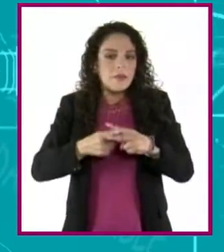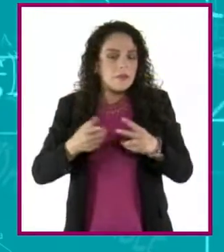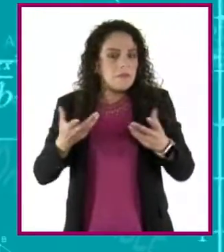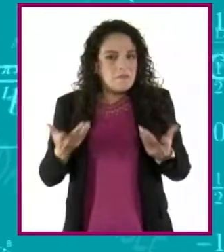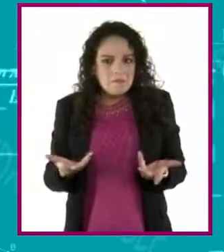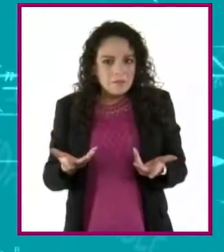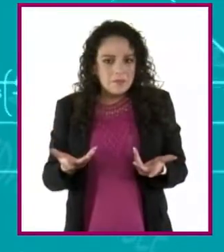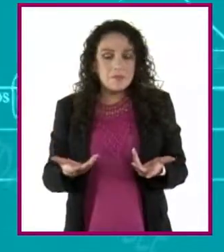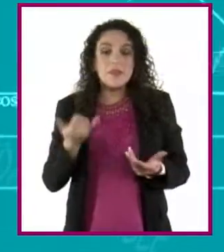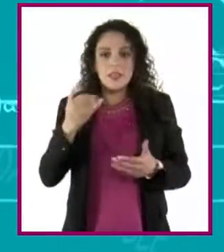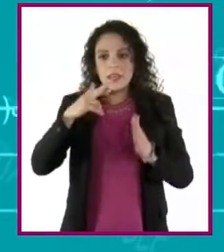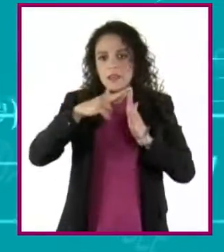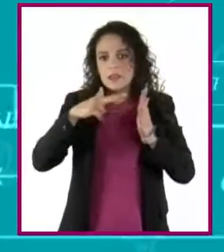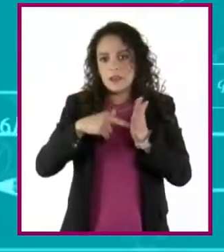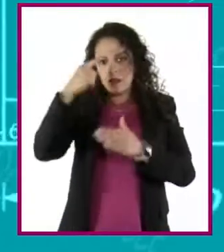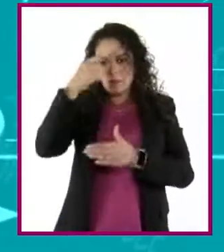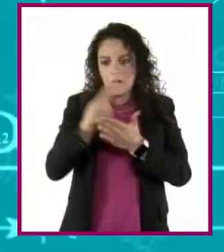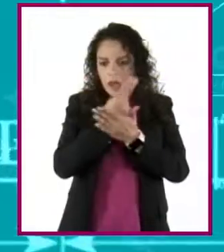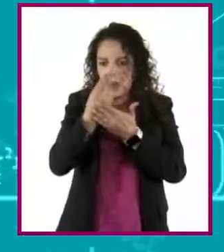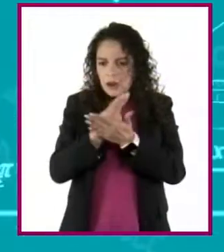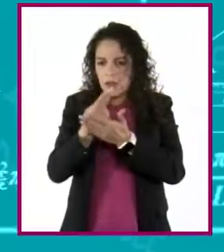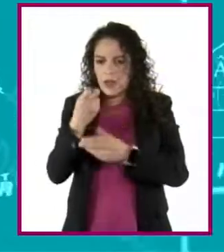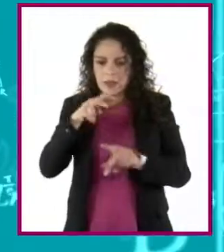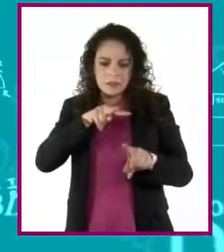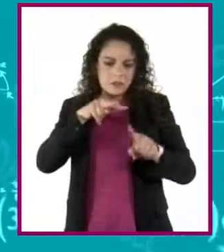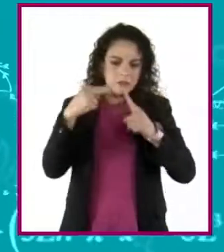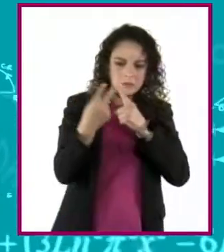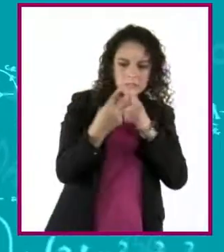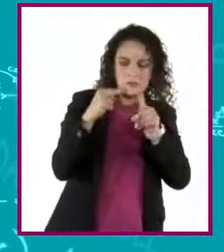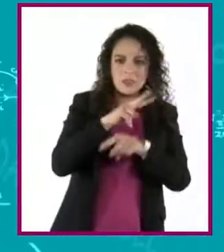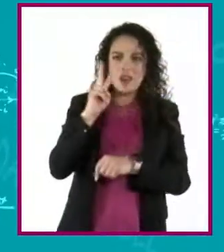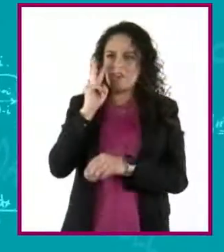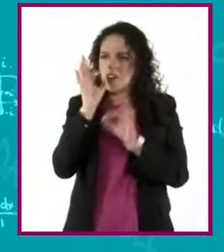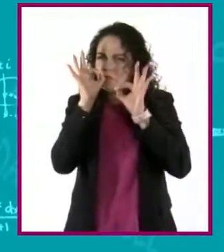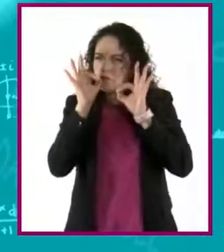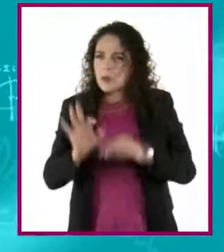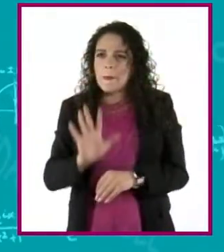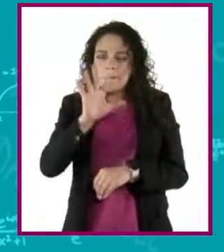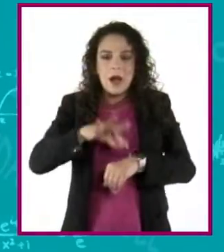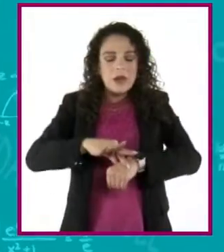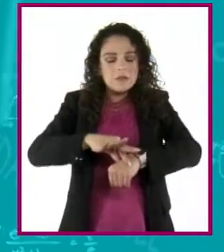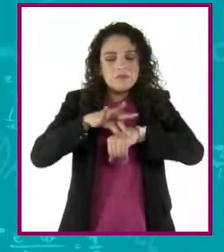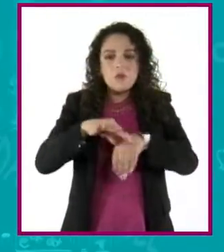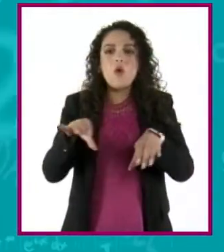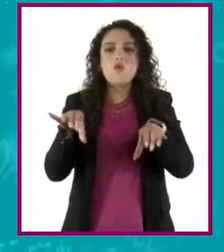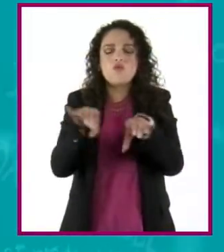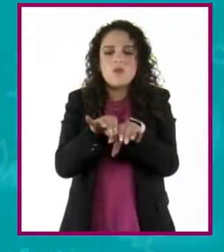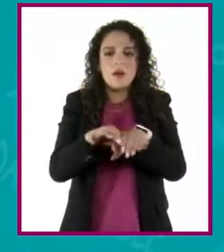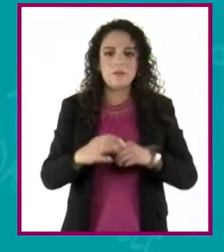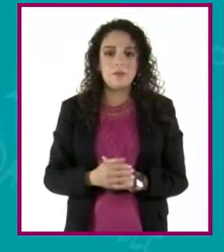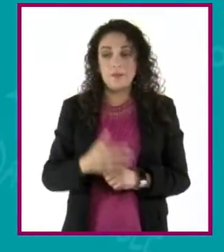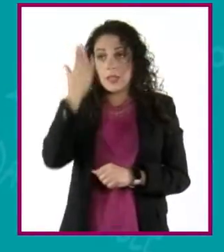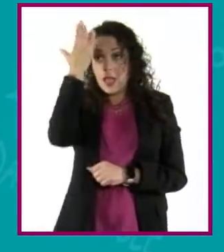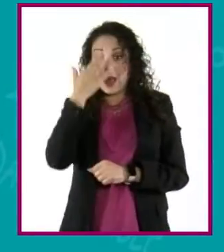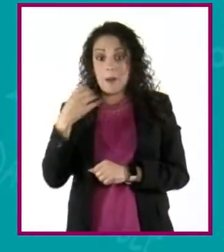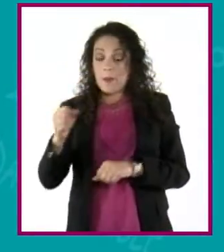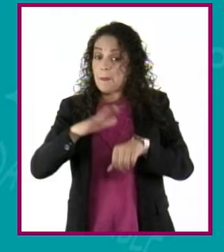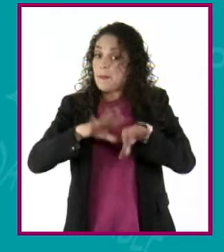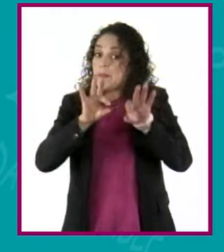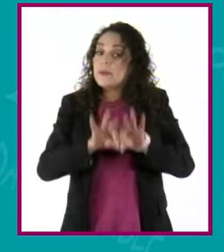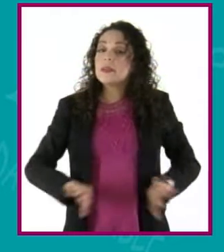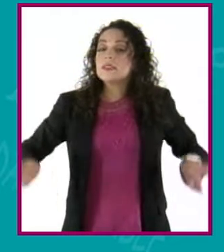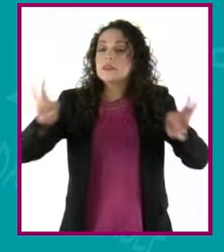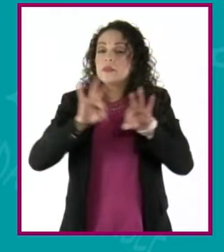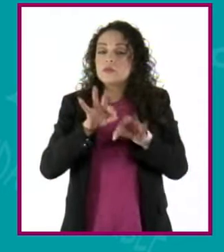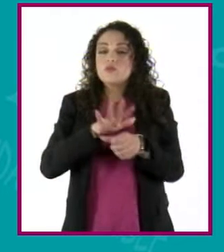para dibujar con esta perspectiva que hace que las obras se vean más realistas? Una de las habilidades más importantes al dibujar es